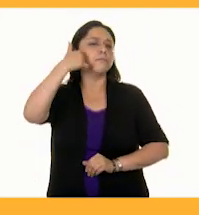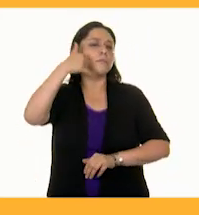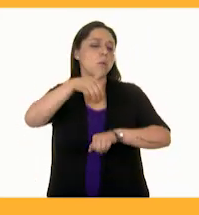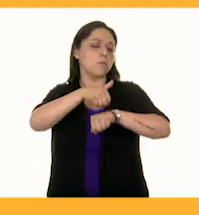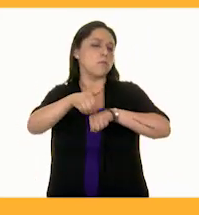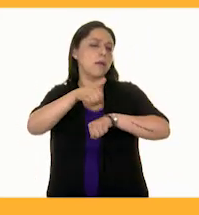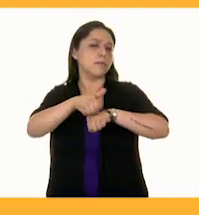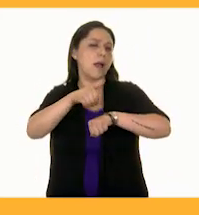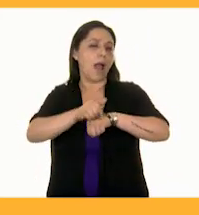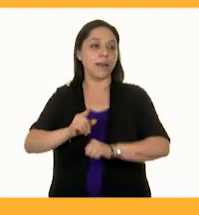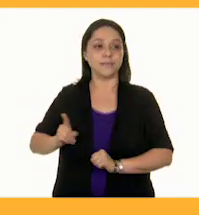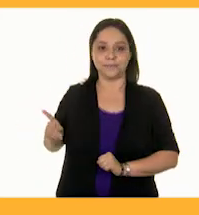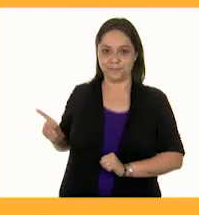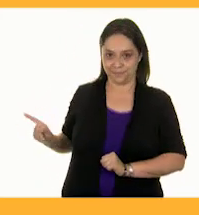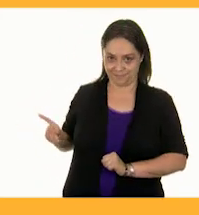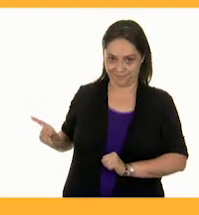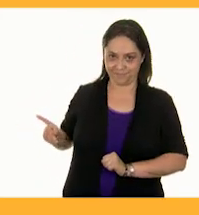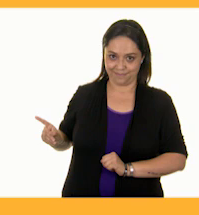Educatel